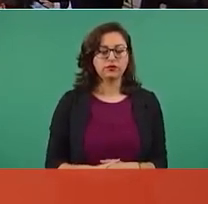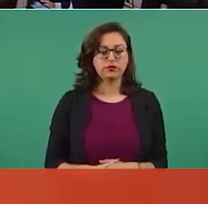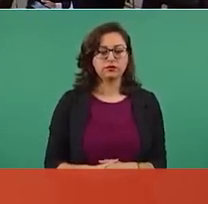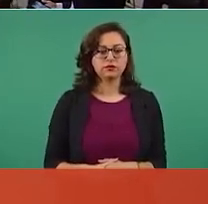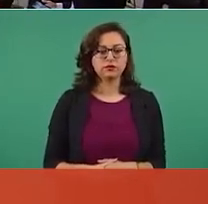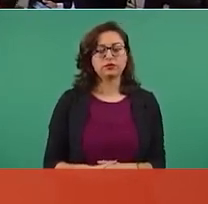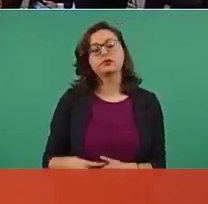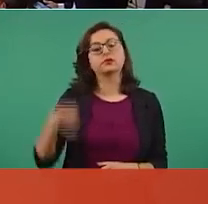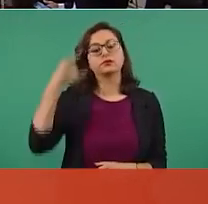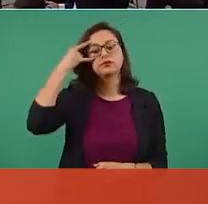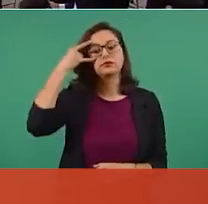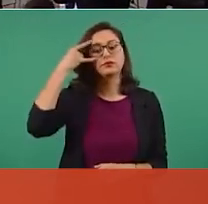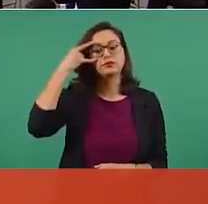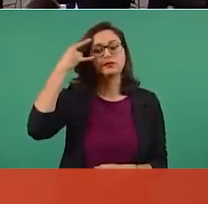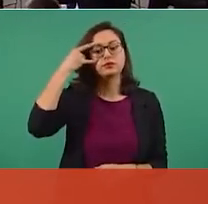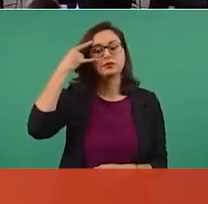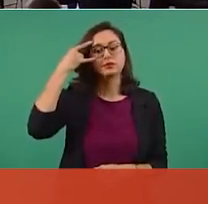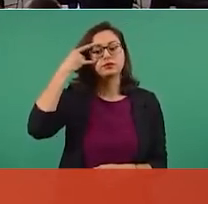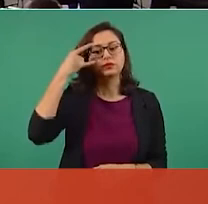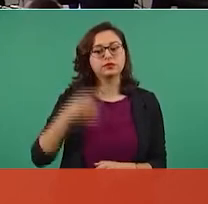Este es Campeche.